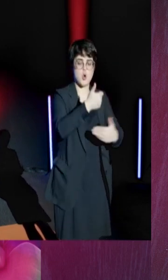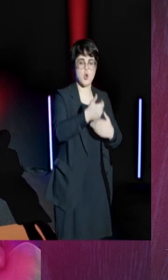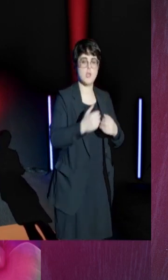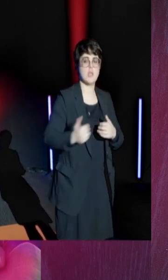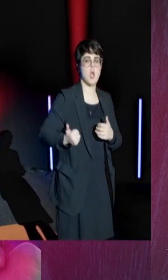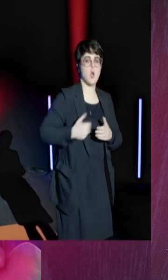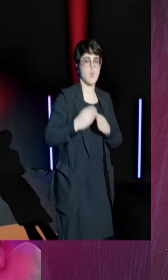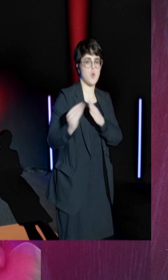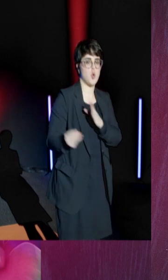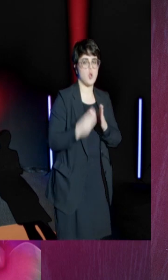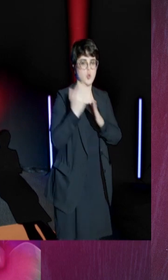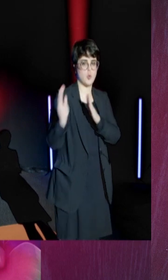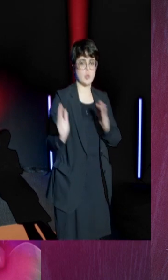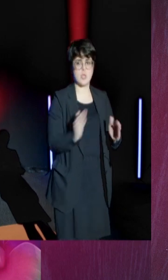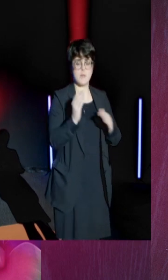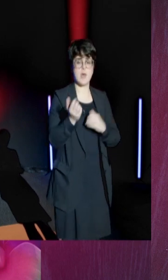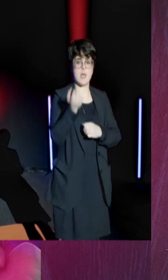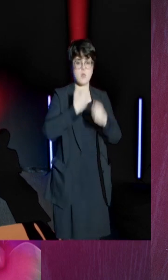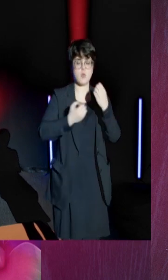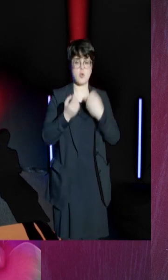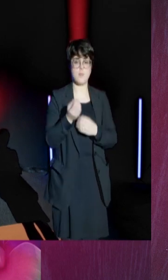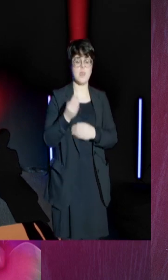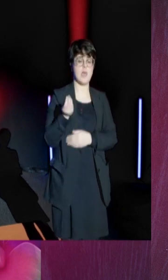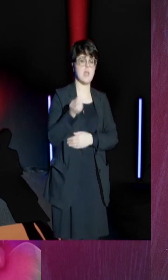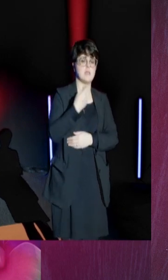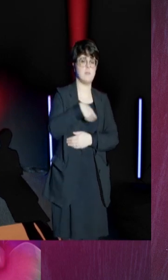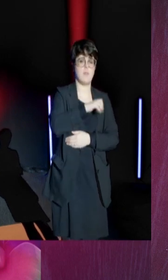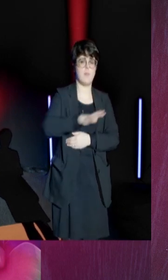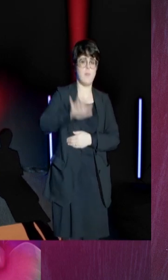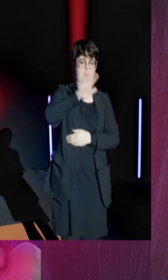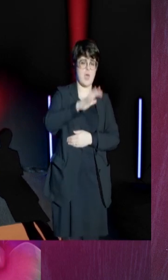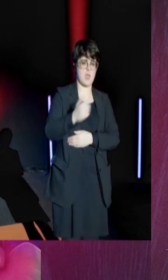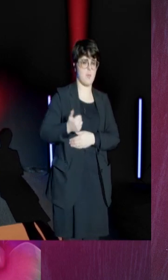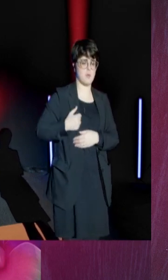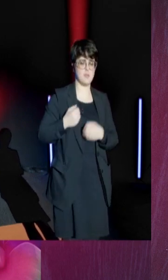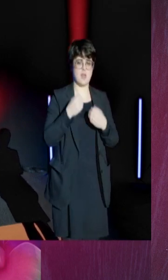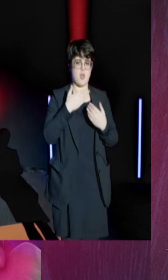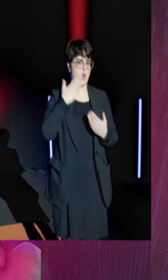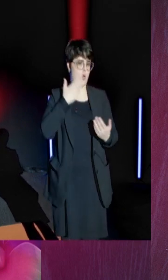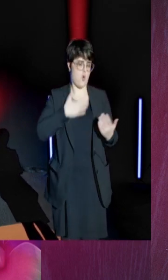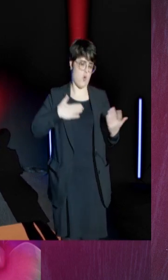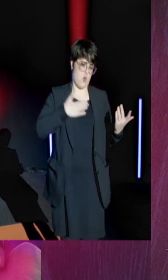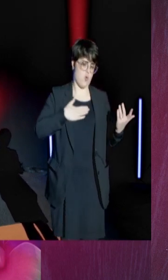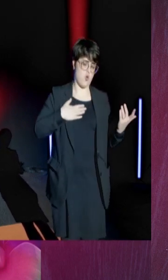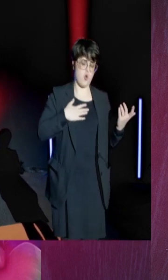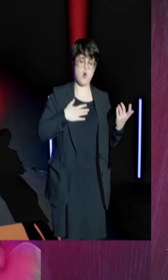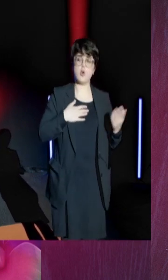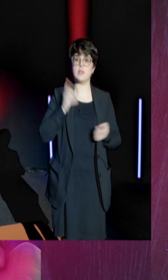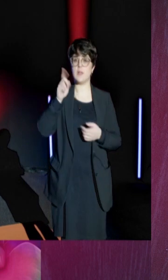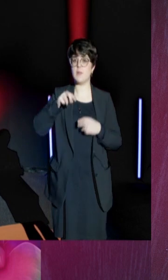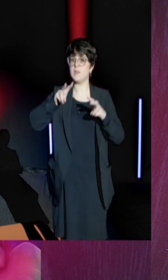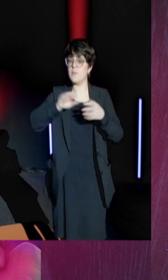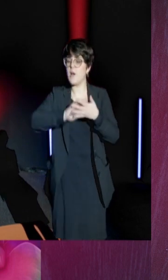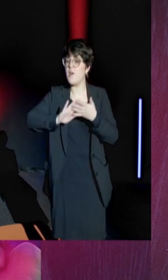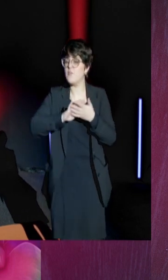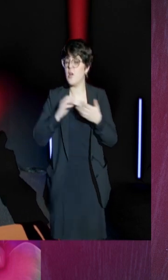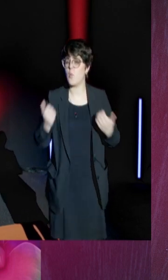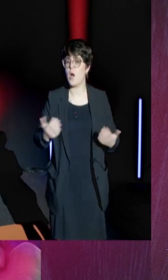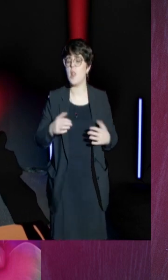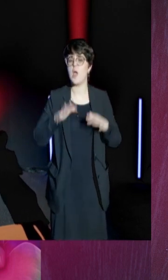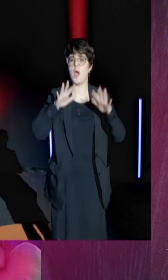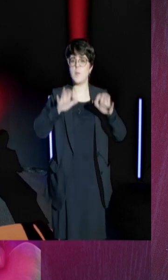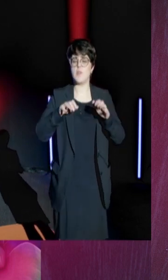productividad y de la mejora de la economía de nuestro país un verdadero honor también hablaba usted de la importancia del